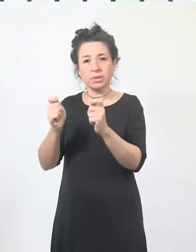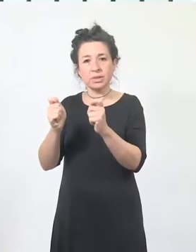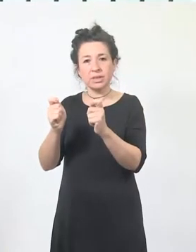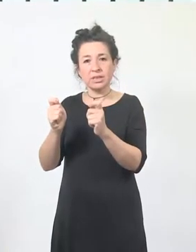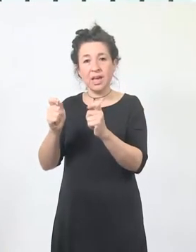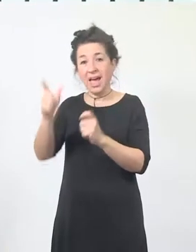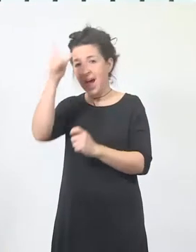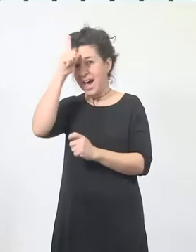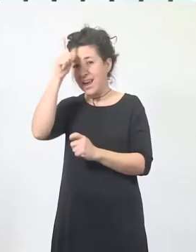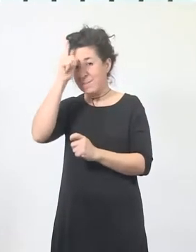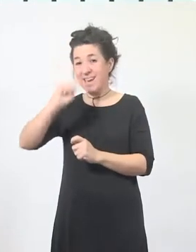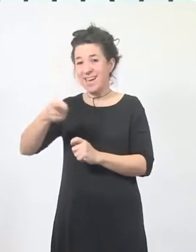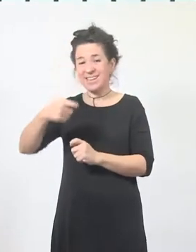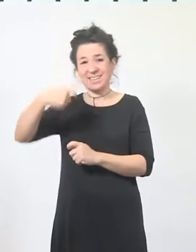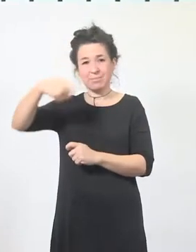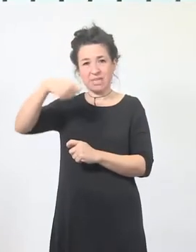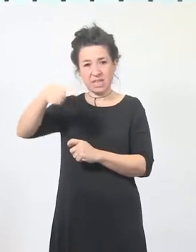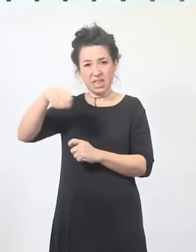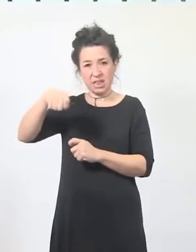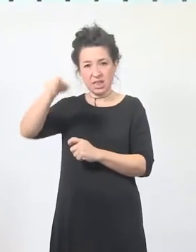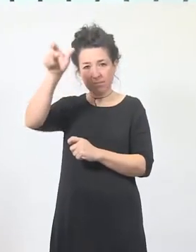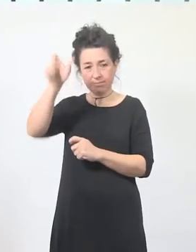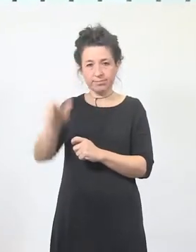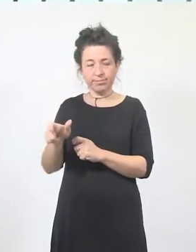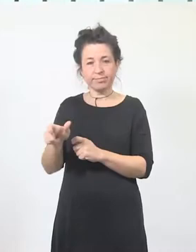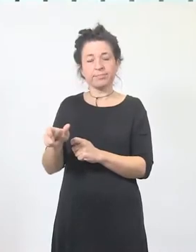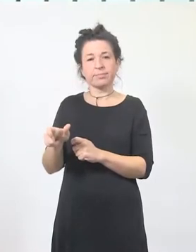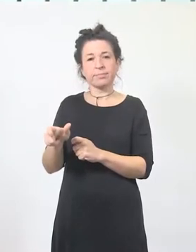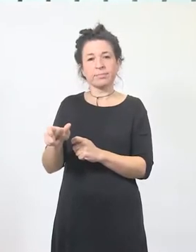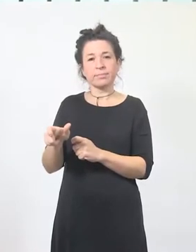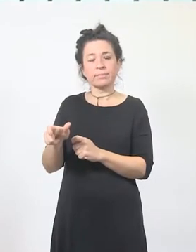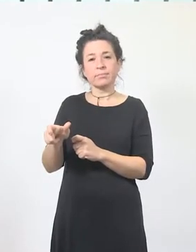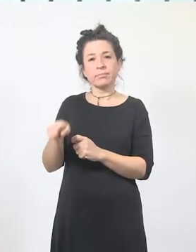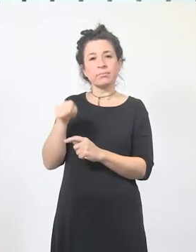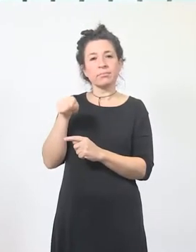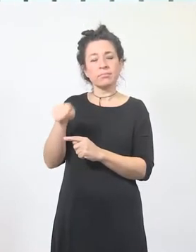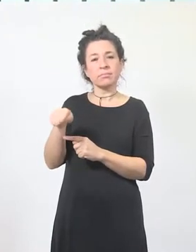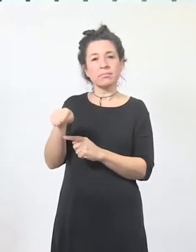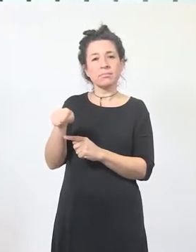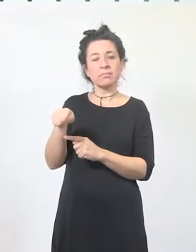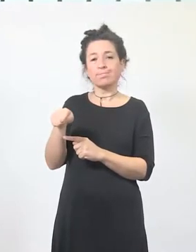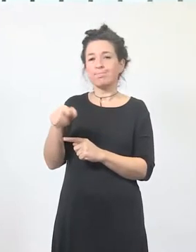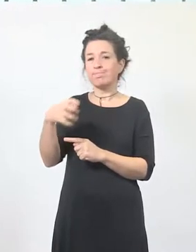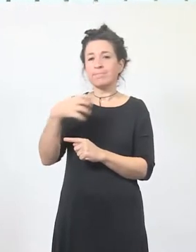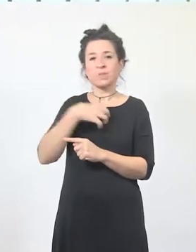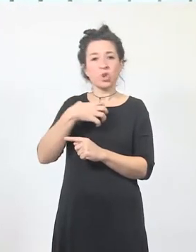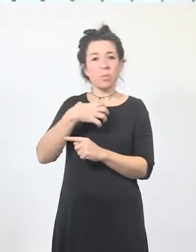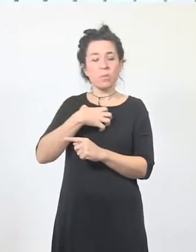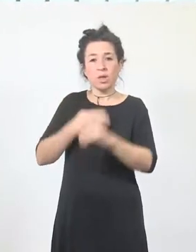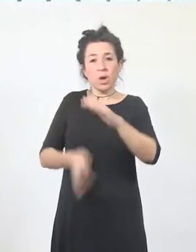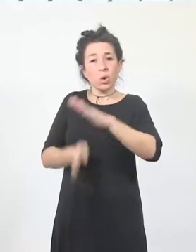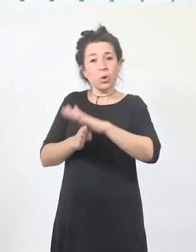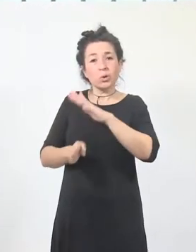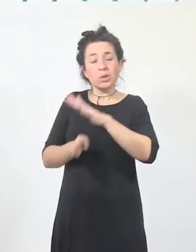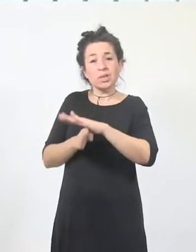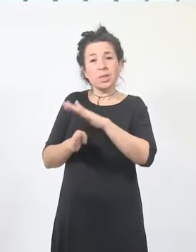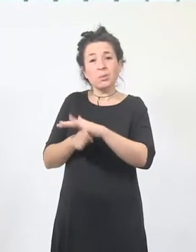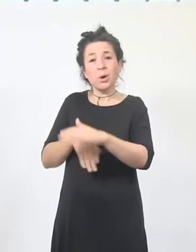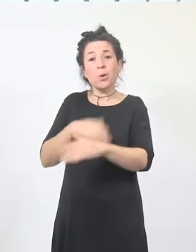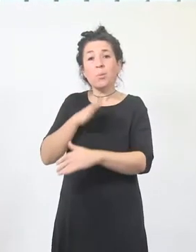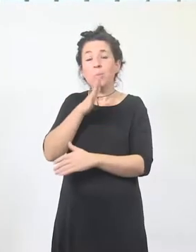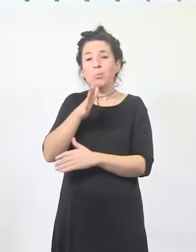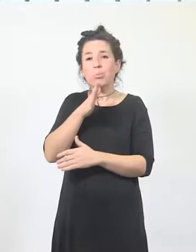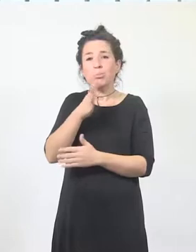el expresidente de Alemania, y ese Horst Kohler no ha podido tampoco continuar porque no